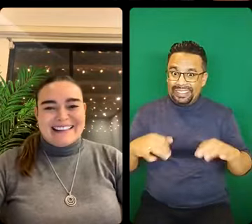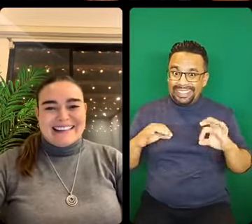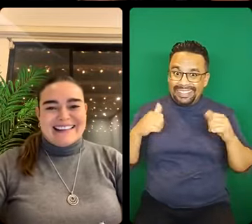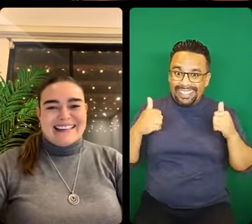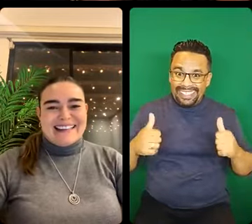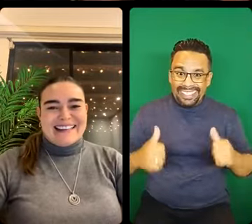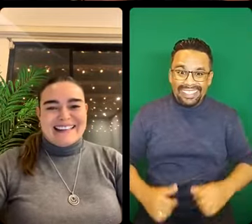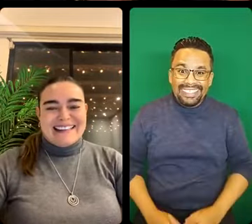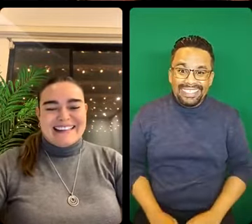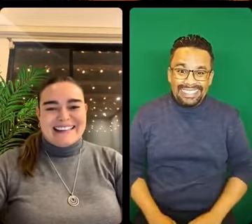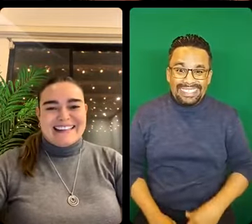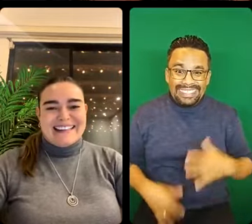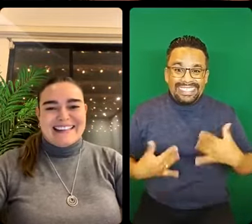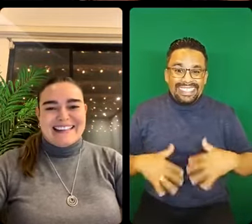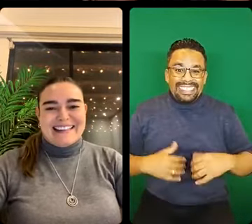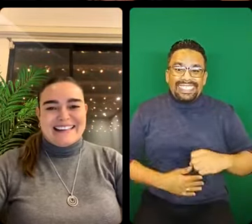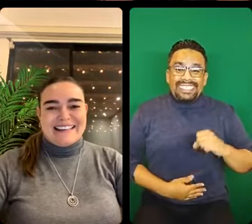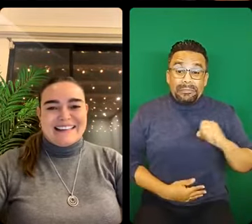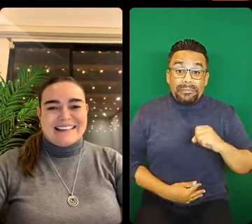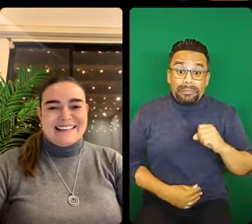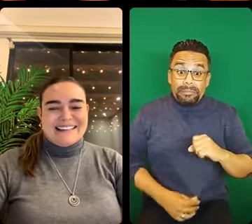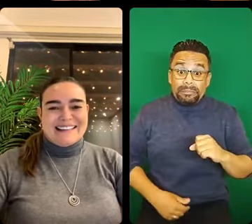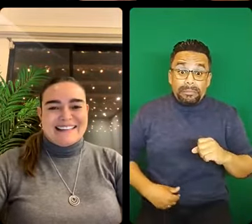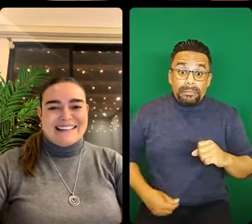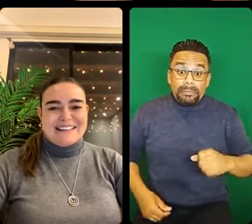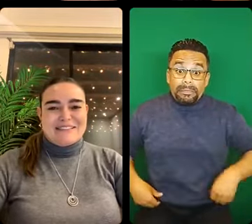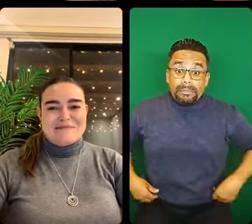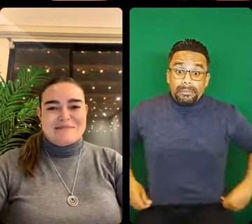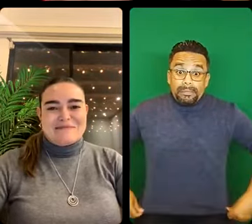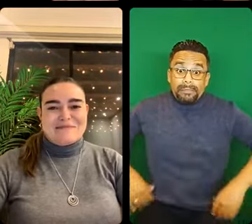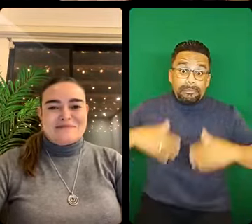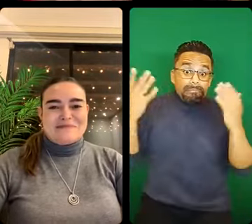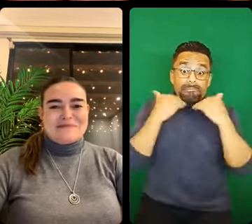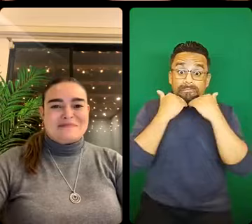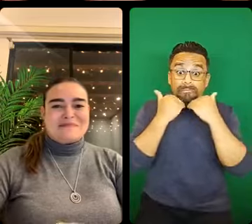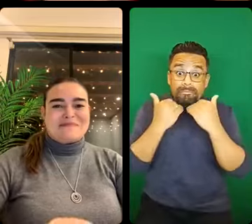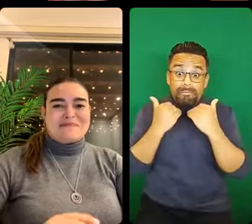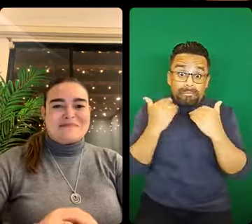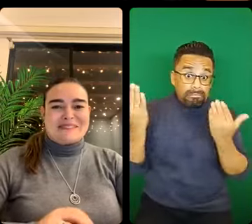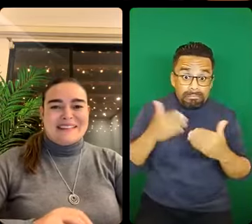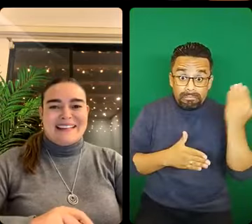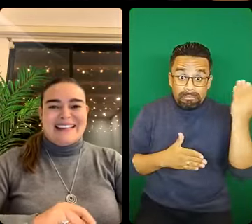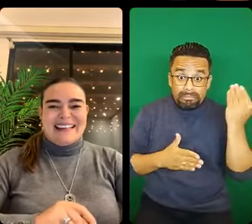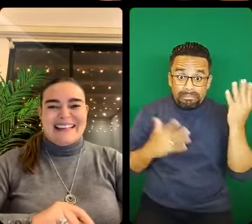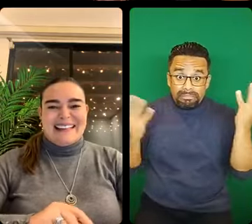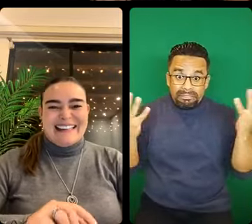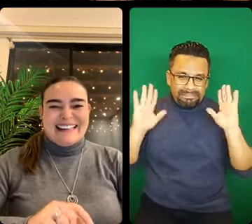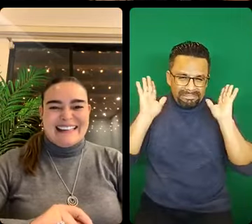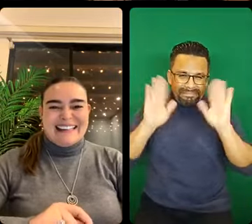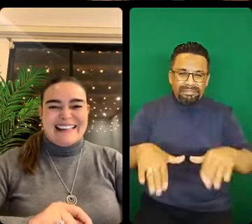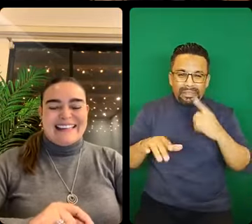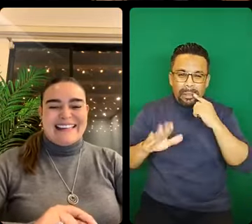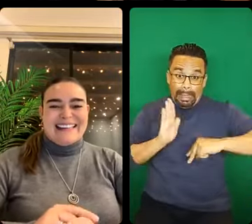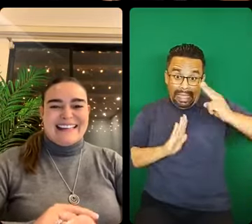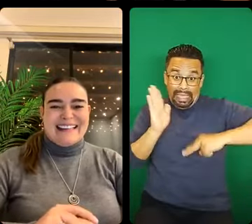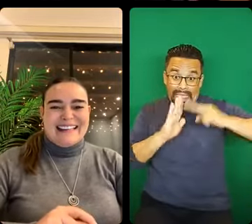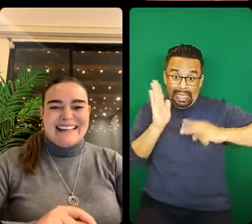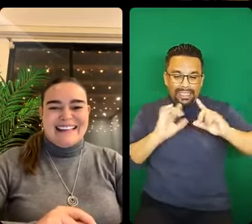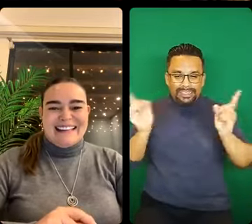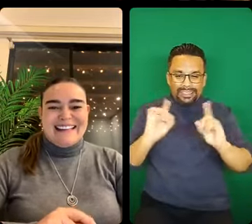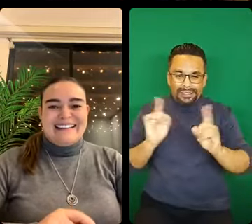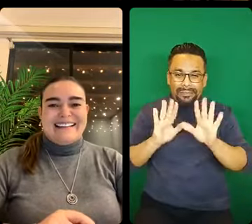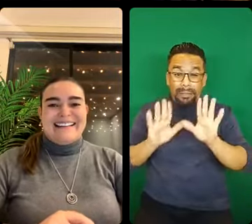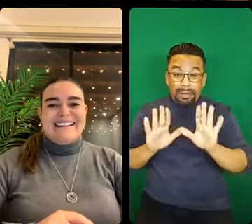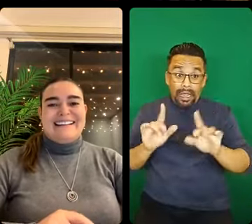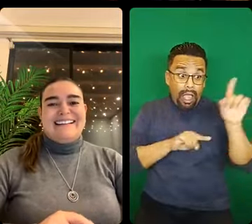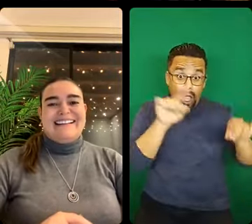Es una locura. Entonces, bueno. Cata, yo no sé, empezamos, pero mentira, no empecemos todavía a leerlos porque muchos ya están felices. No sé